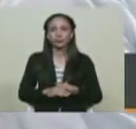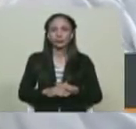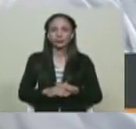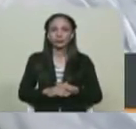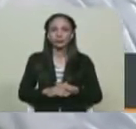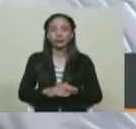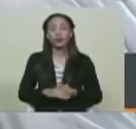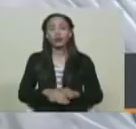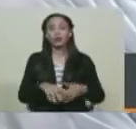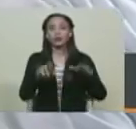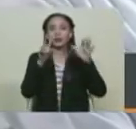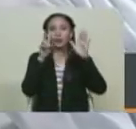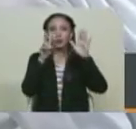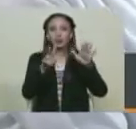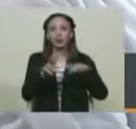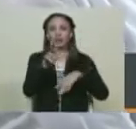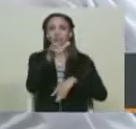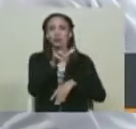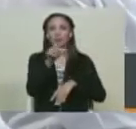a